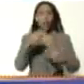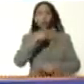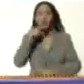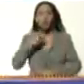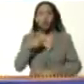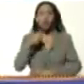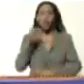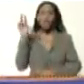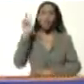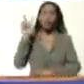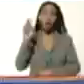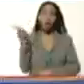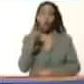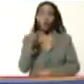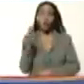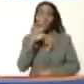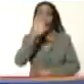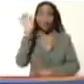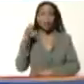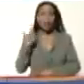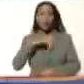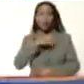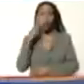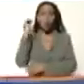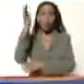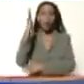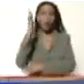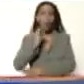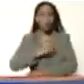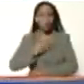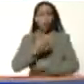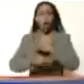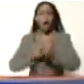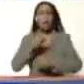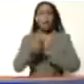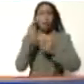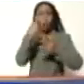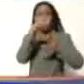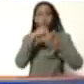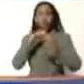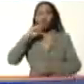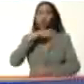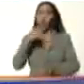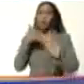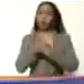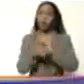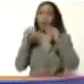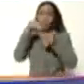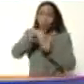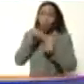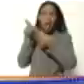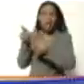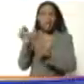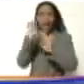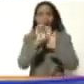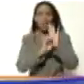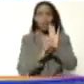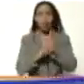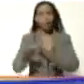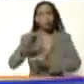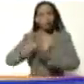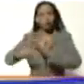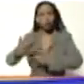Hemos llevado a cabo una jornada que pudiéramos calificar de histórica dentro de esa nueva etapa de relaciones que